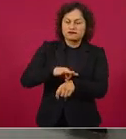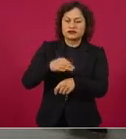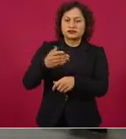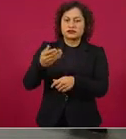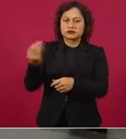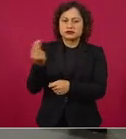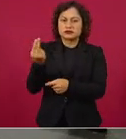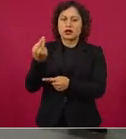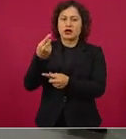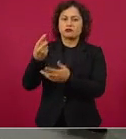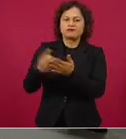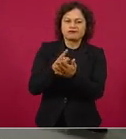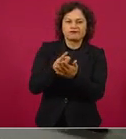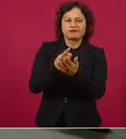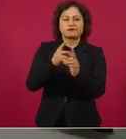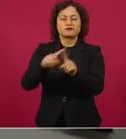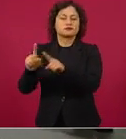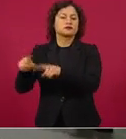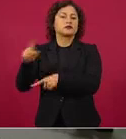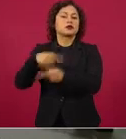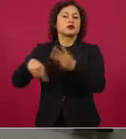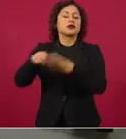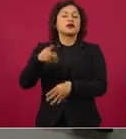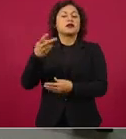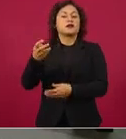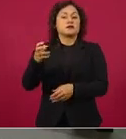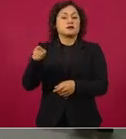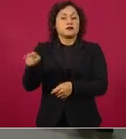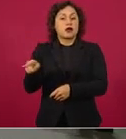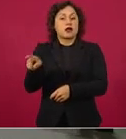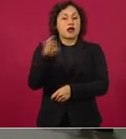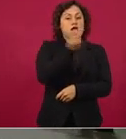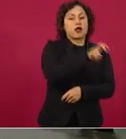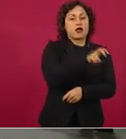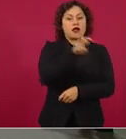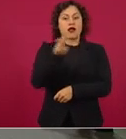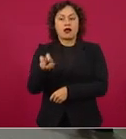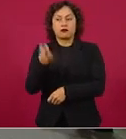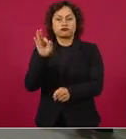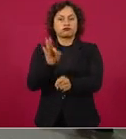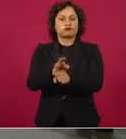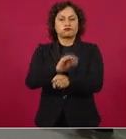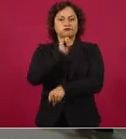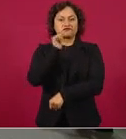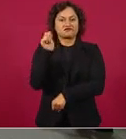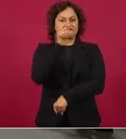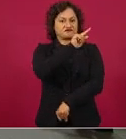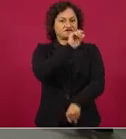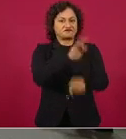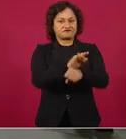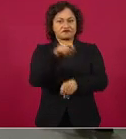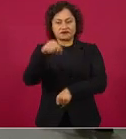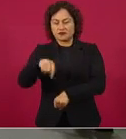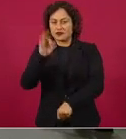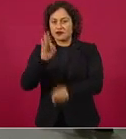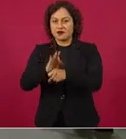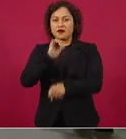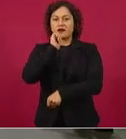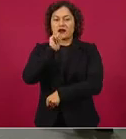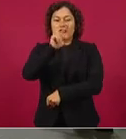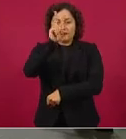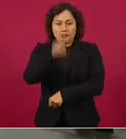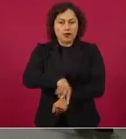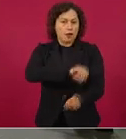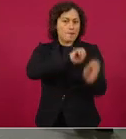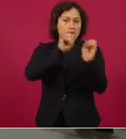ellos ni siquiera tienen una tarjeta, una credencial de elector. Están muy abandonados en este sentido. Del fondo que le estoy